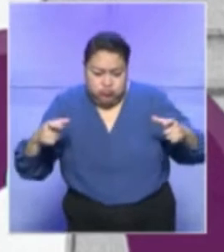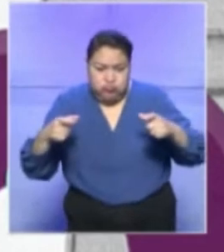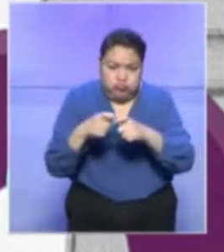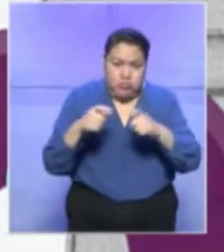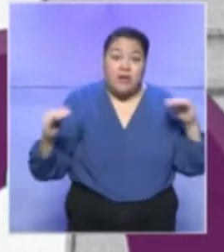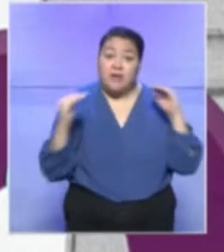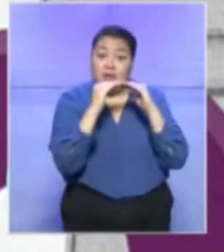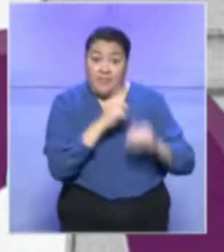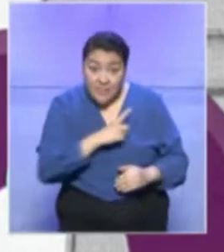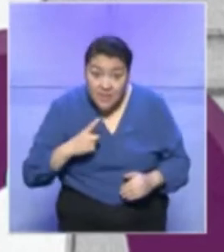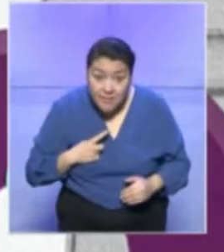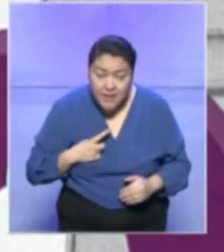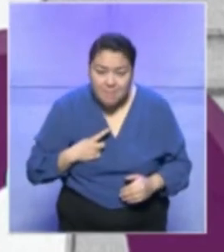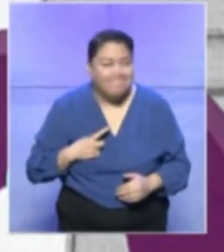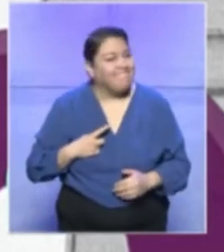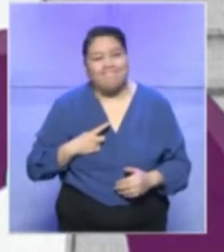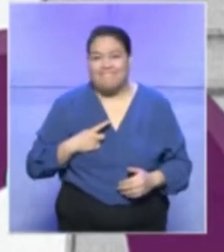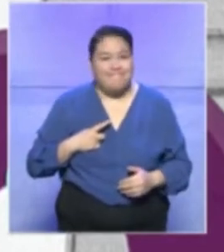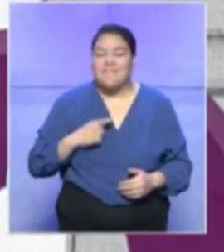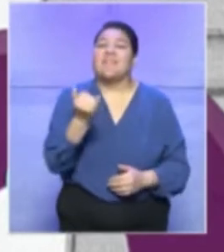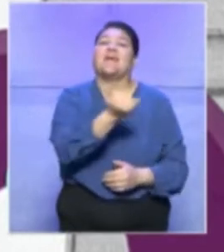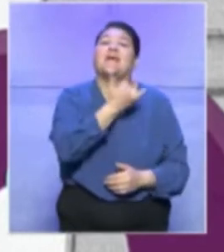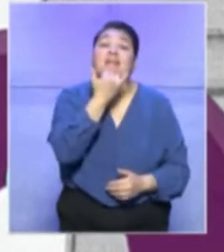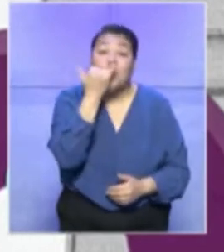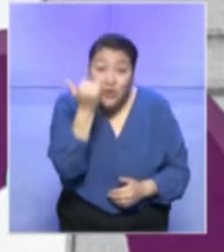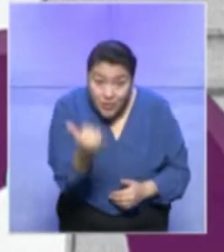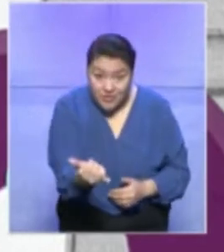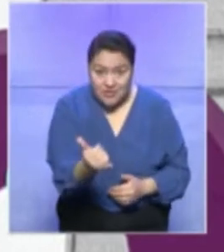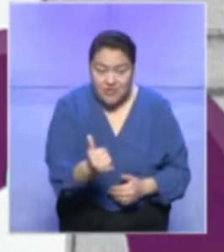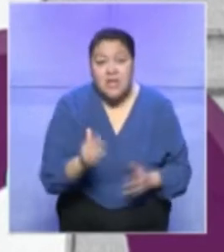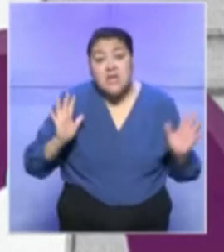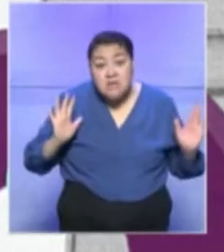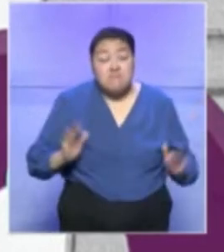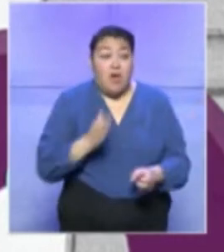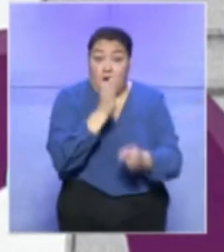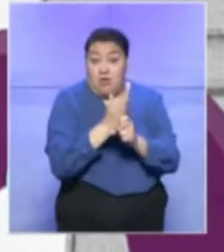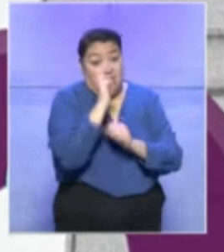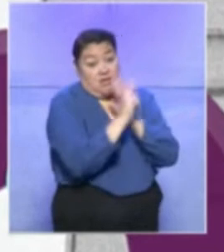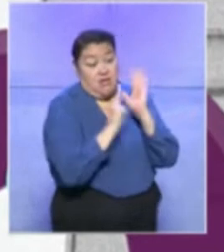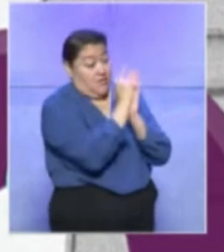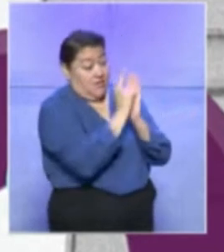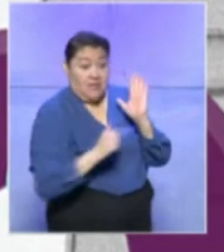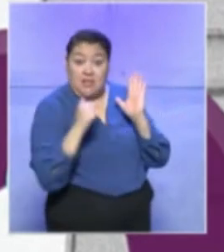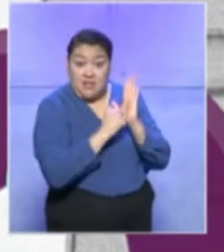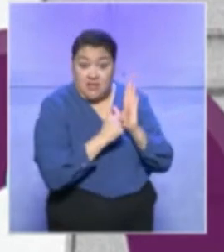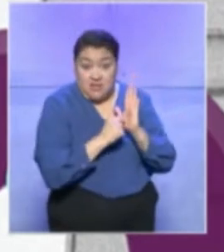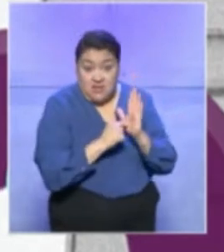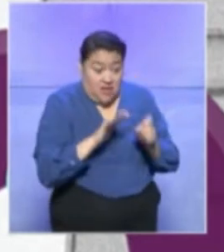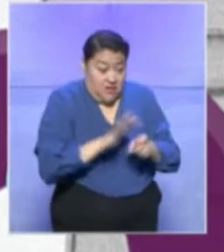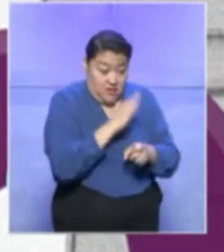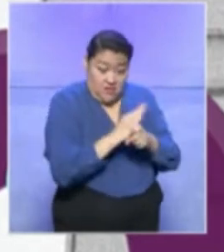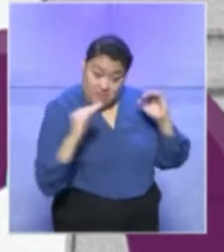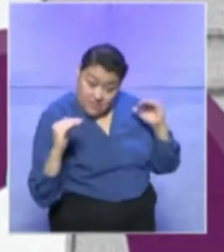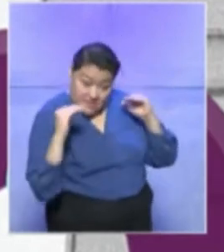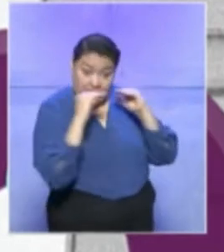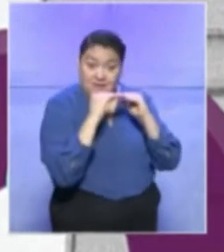proporcional pura parte de una premisa falsa. Nos guste o no, nuestro modelo actual no es proporcionalidad pura,